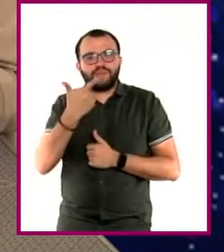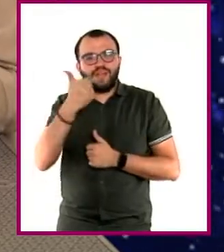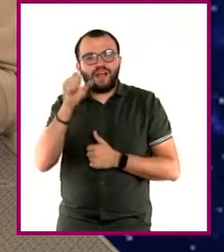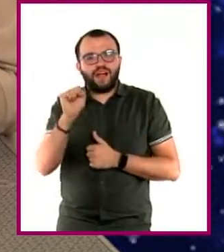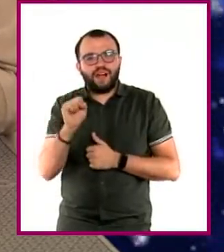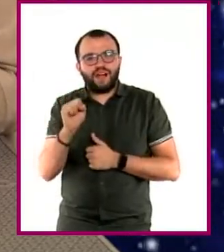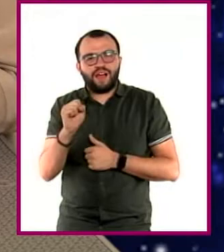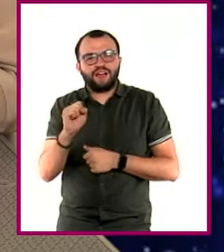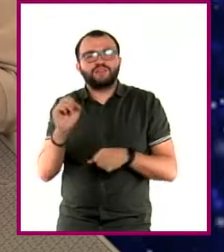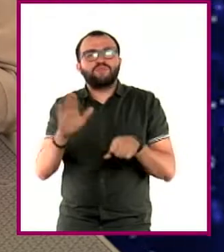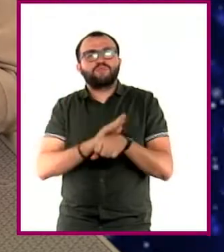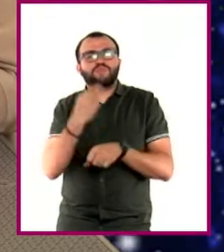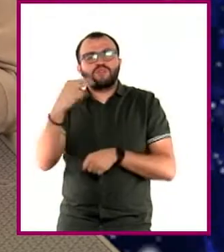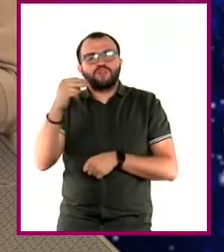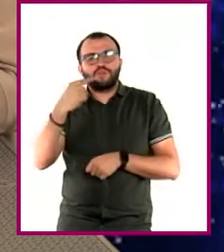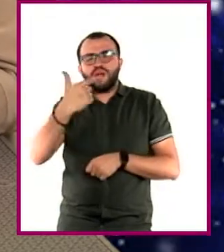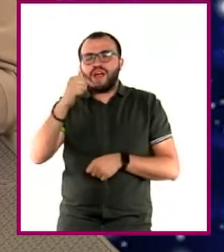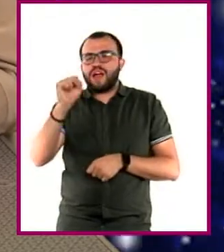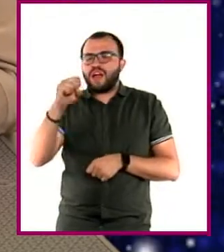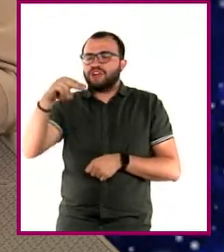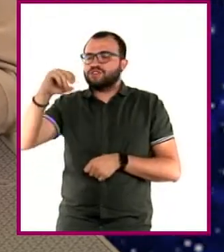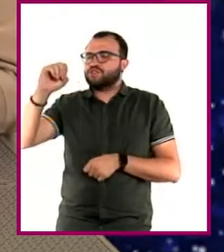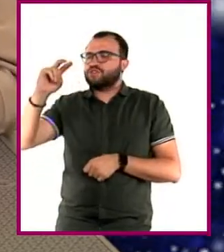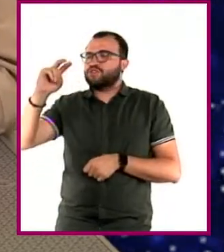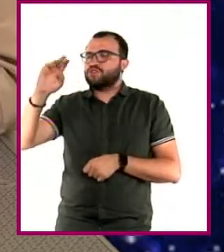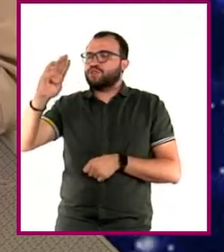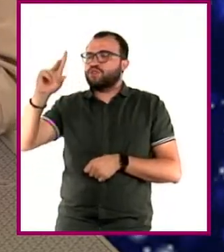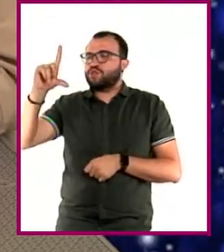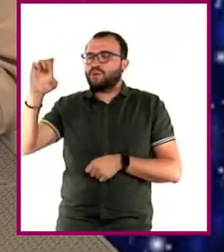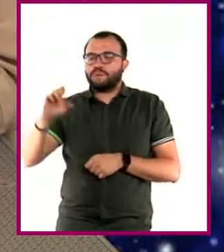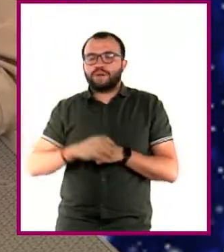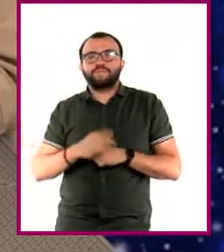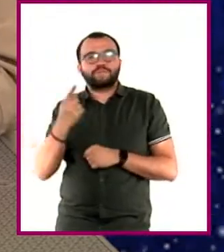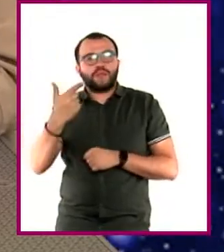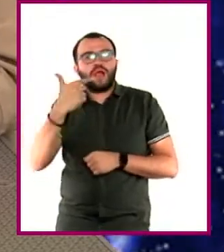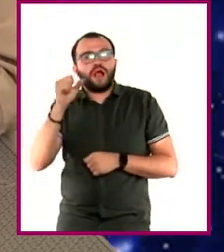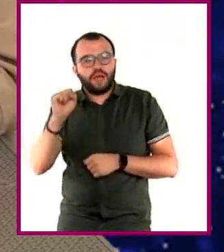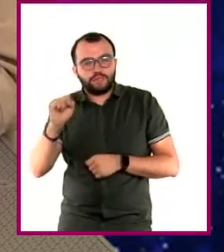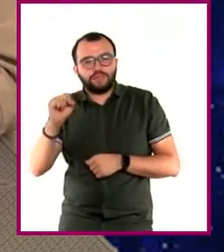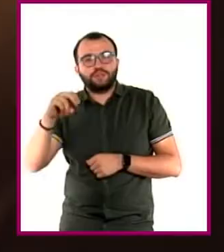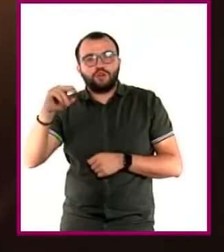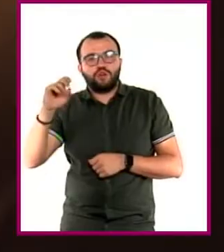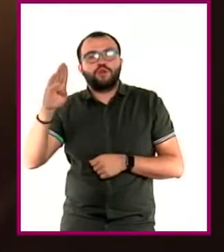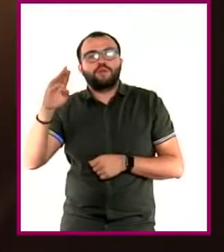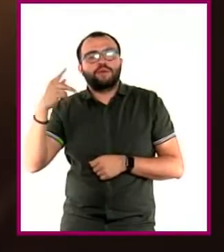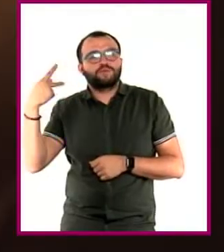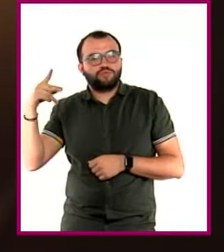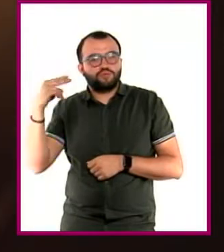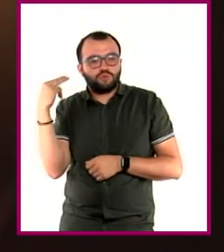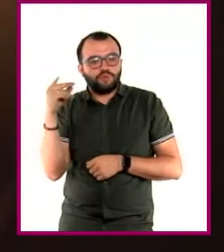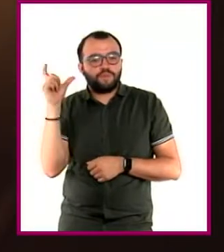nobles, ¿por qué se les llama así y qué tienen de especial? Los gases nobles tienen este nombre porque se cree que son